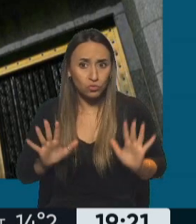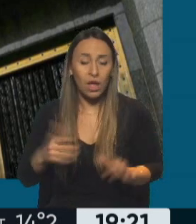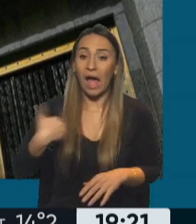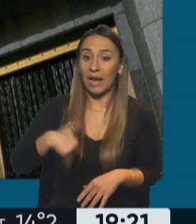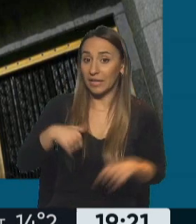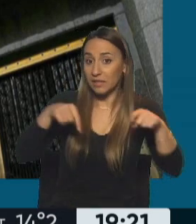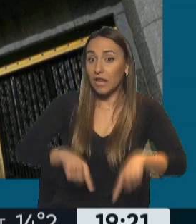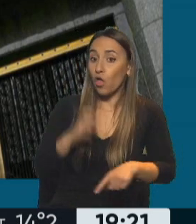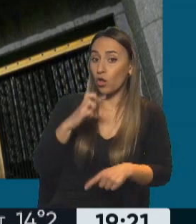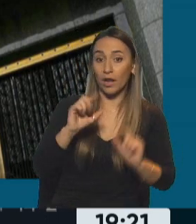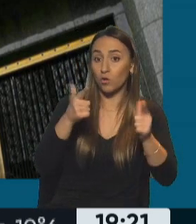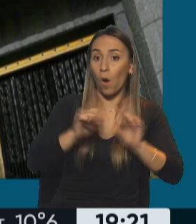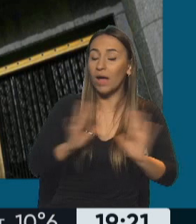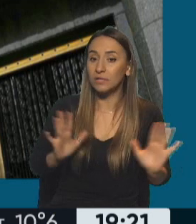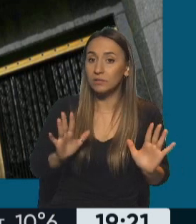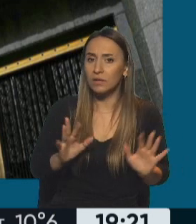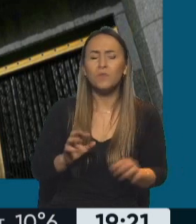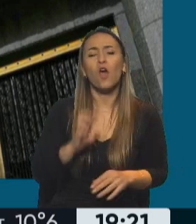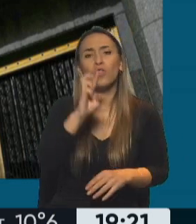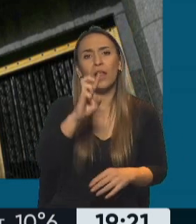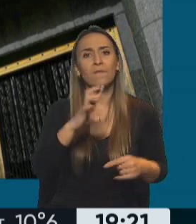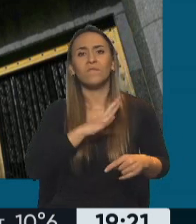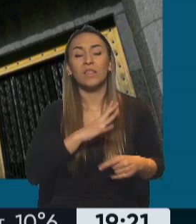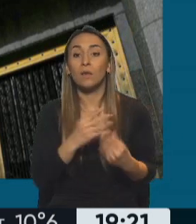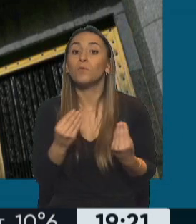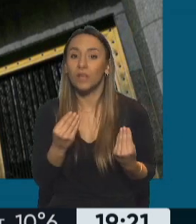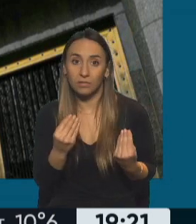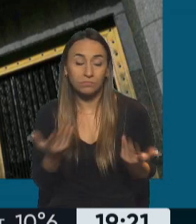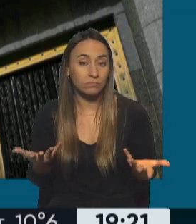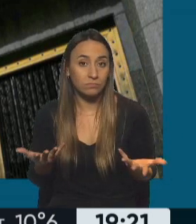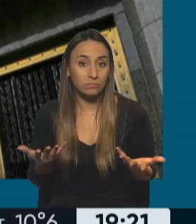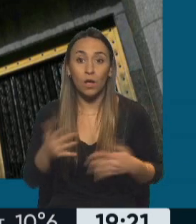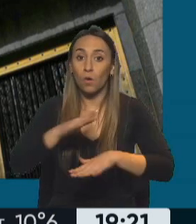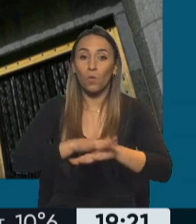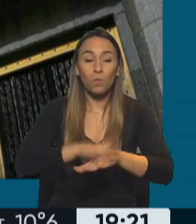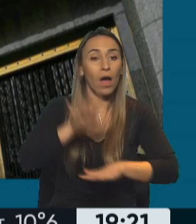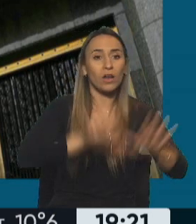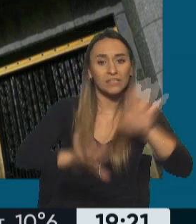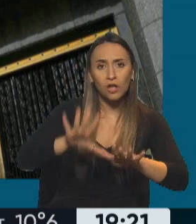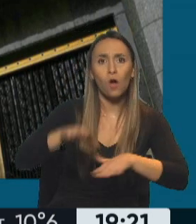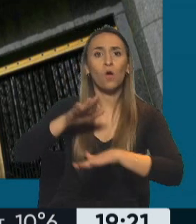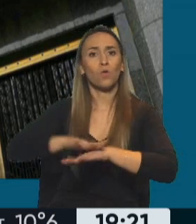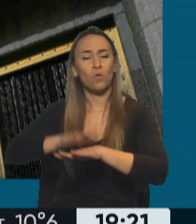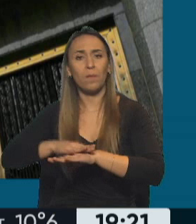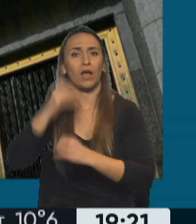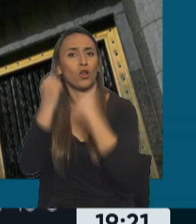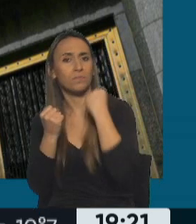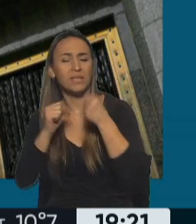de dólares, ¿es coyuntural o es estructural? Esto es muy importante. Porque si el problema, la